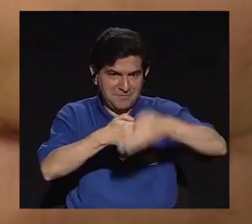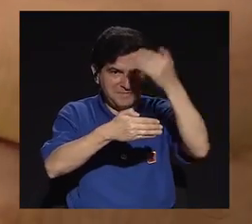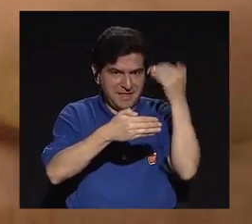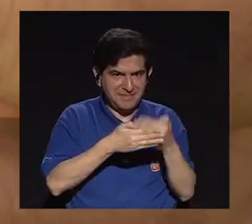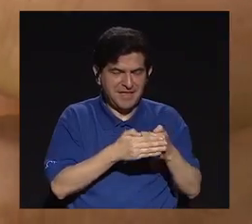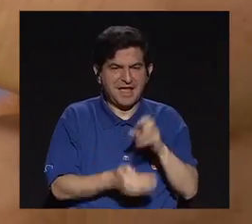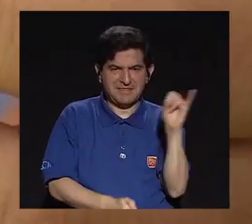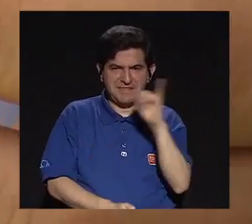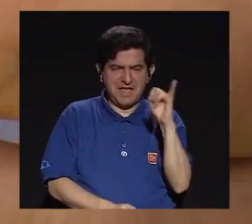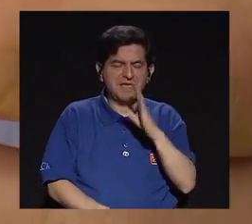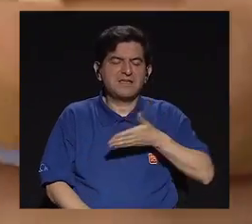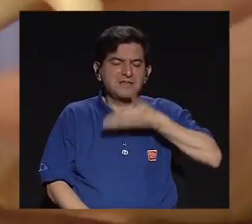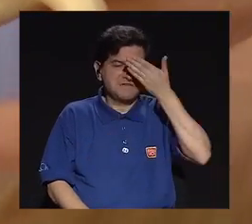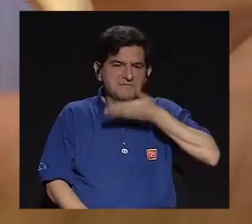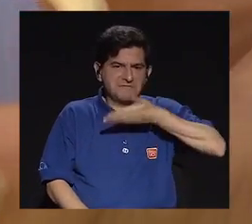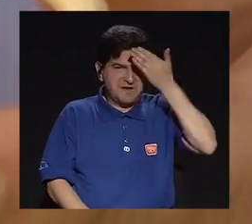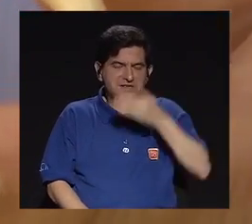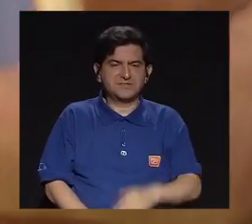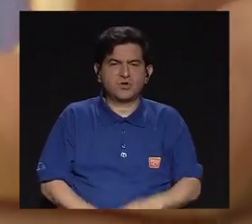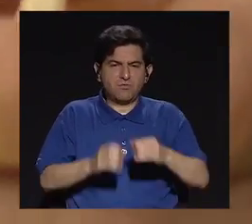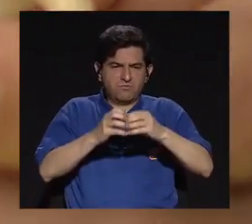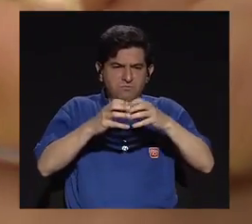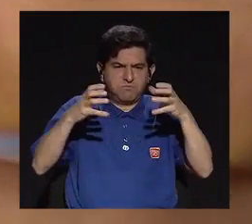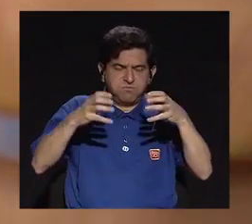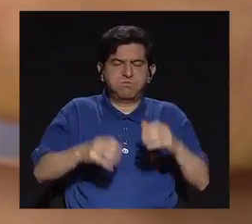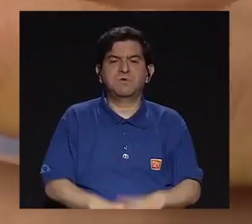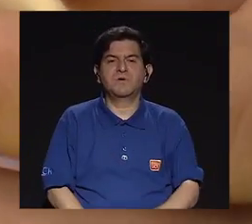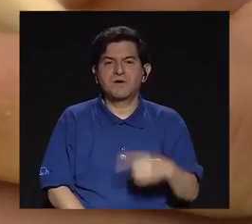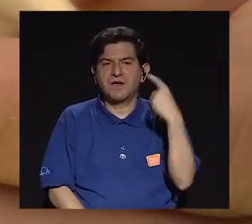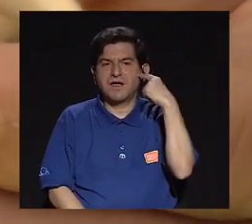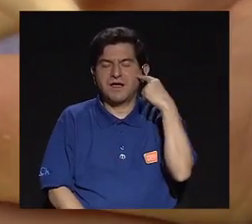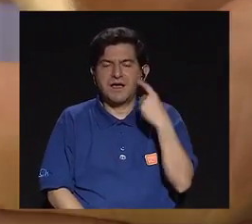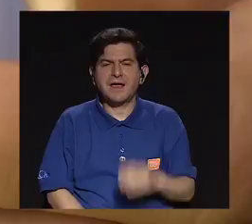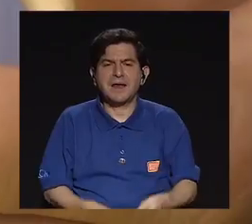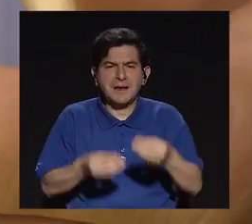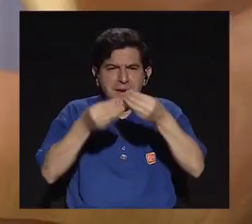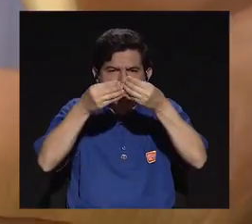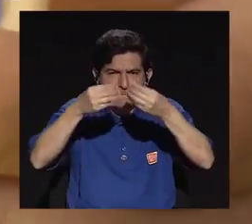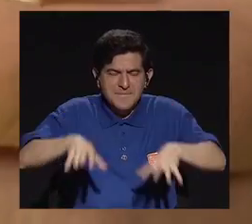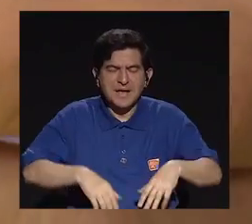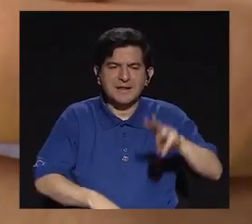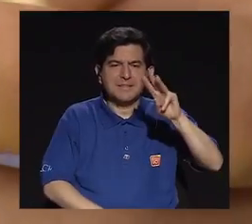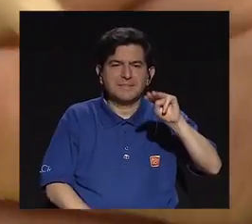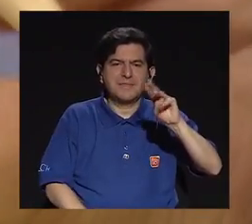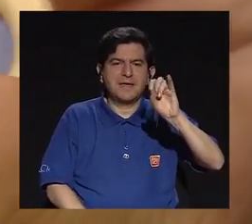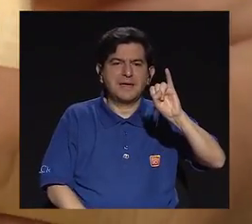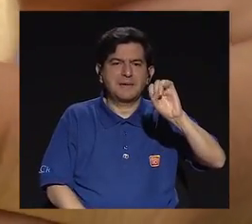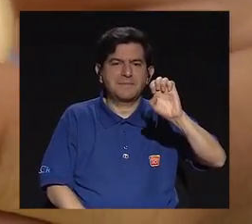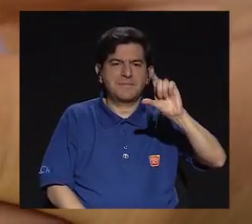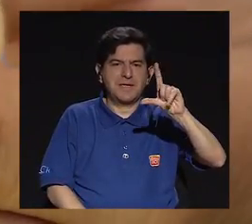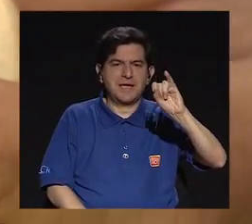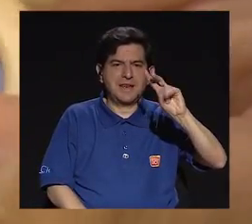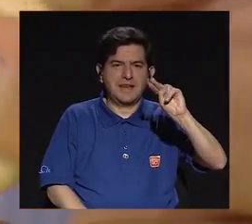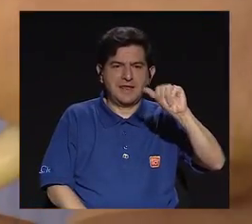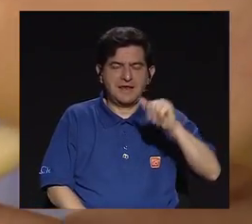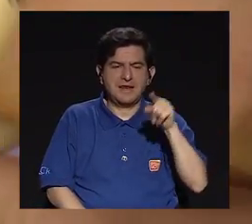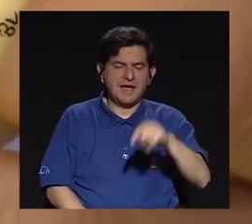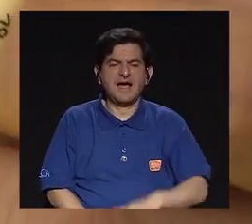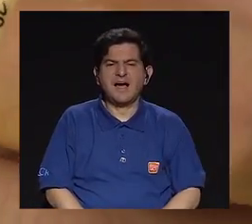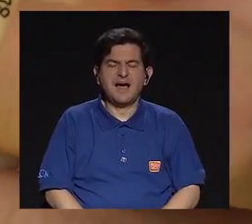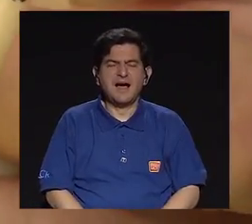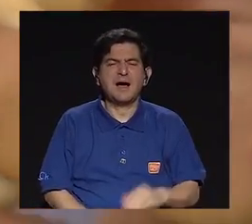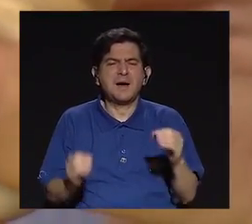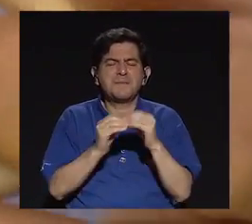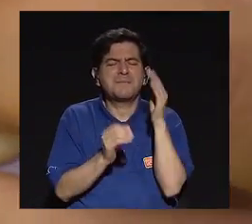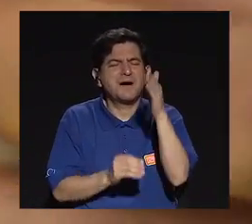por una infección respiratoria, se inflama, entonces el nervio pierde una capita que se llama mielina, entonces el nervio empieza a trabajar